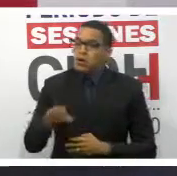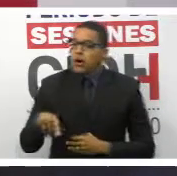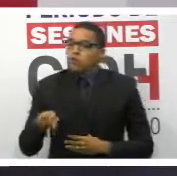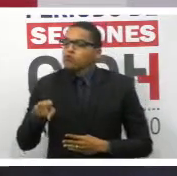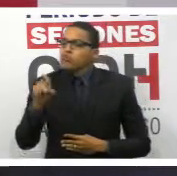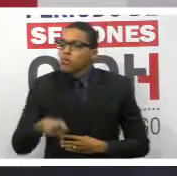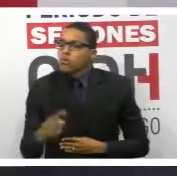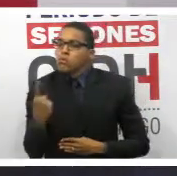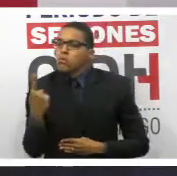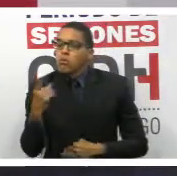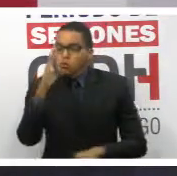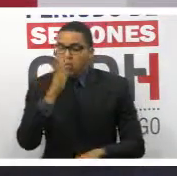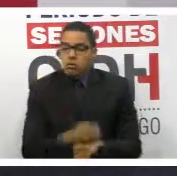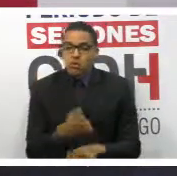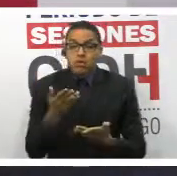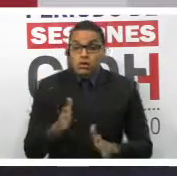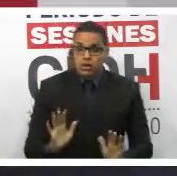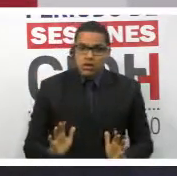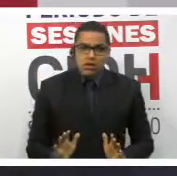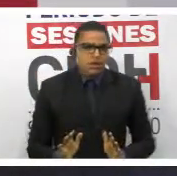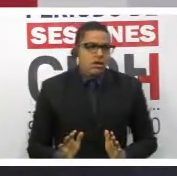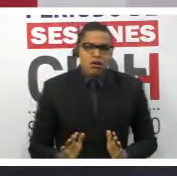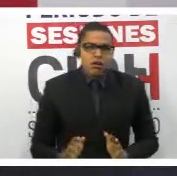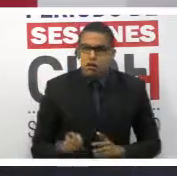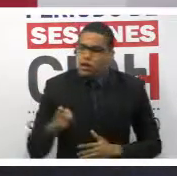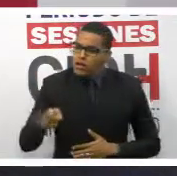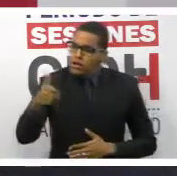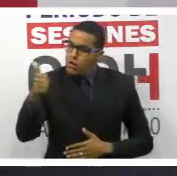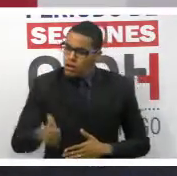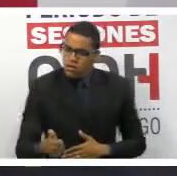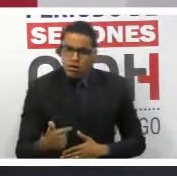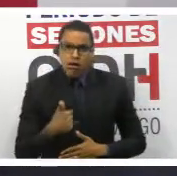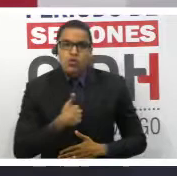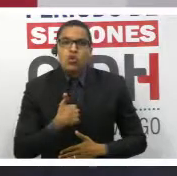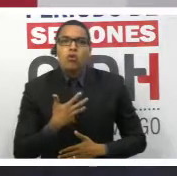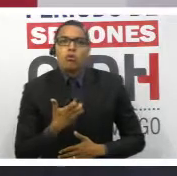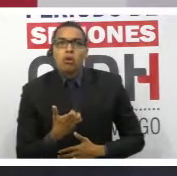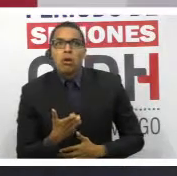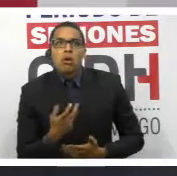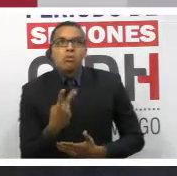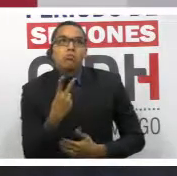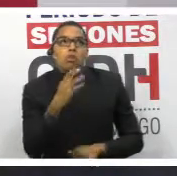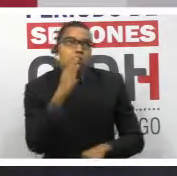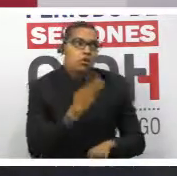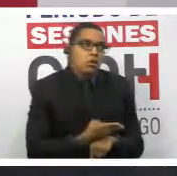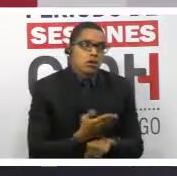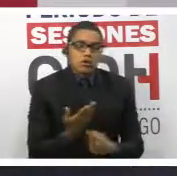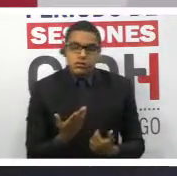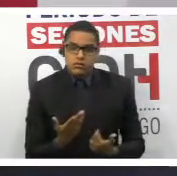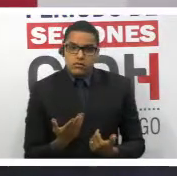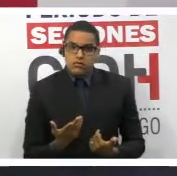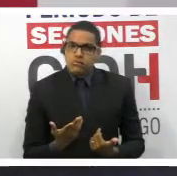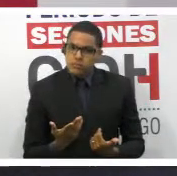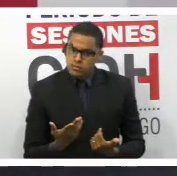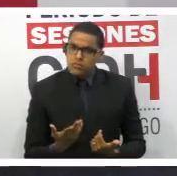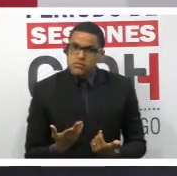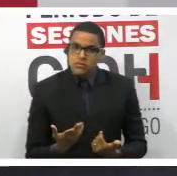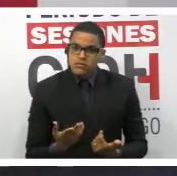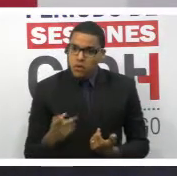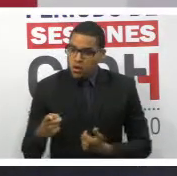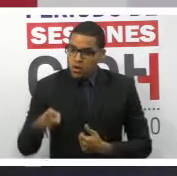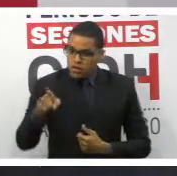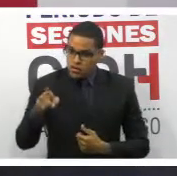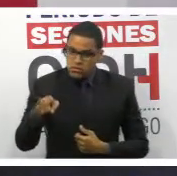es una opción light de la ley that is out of art